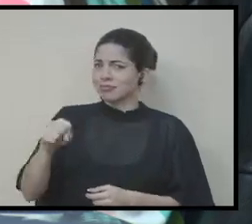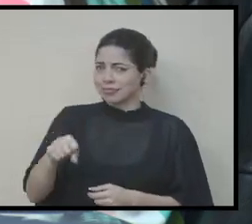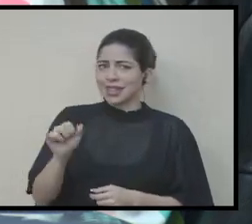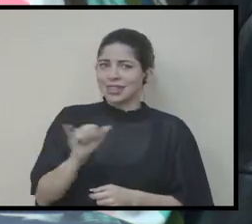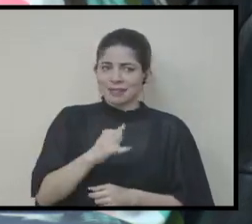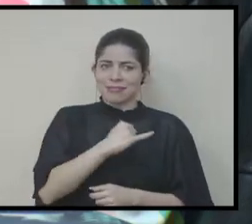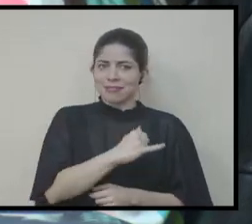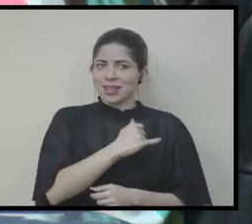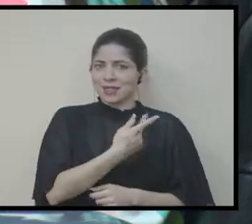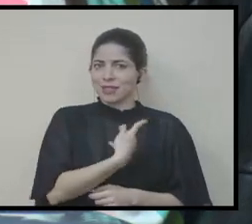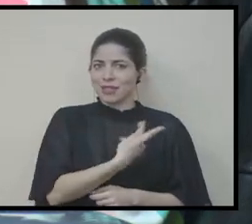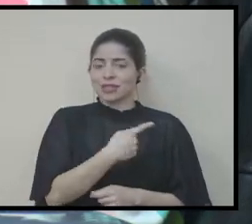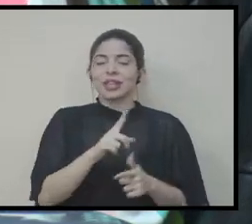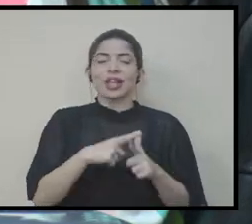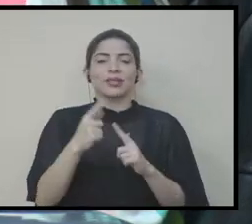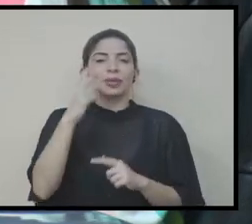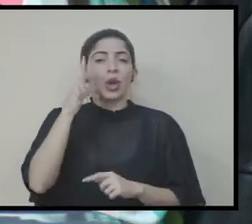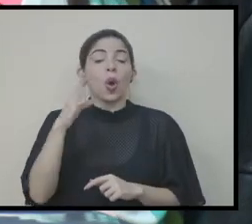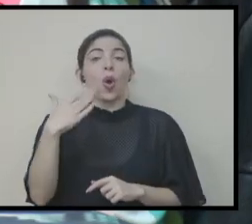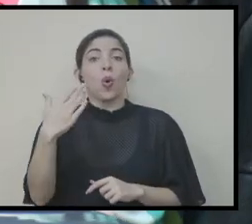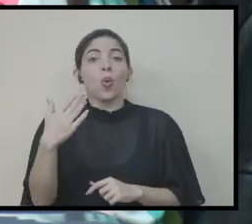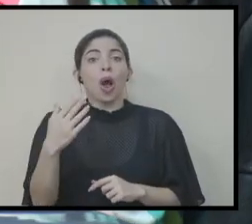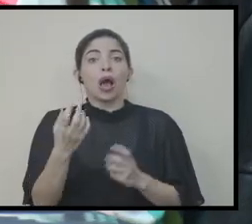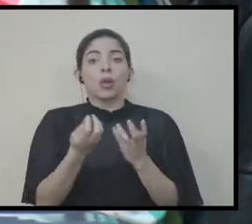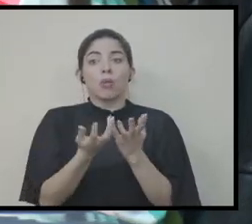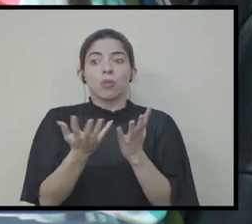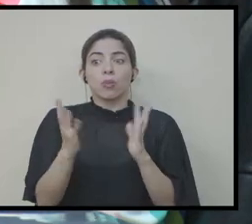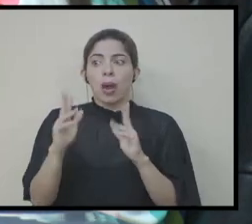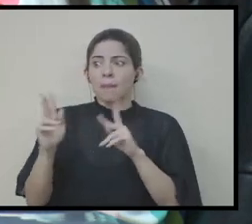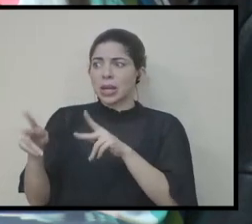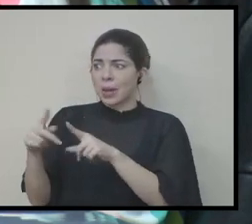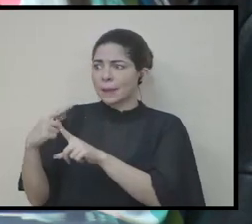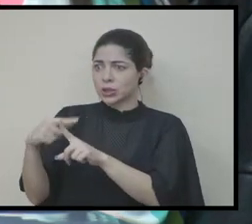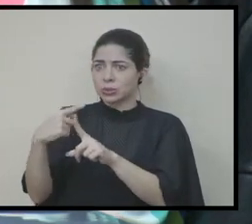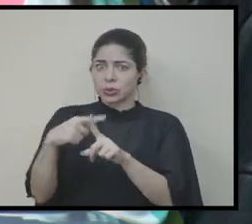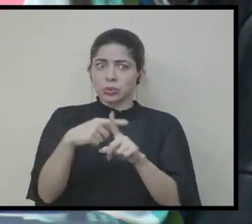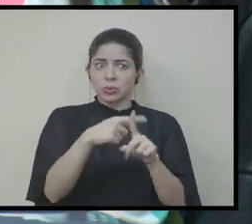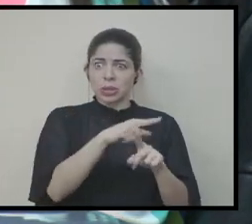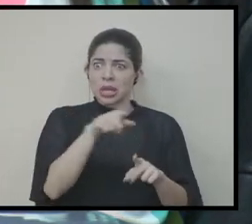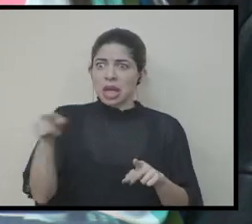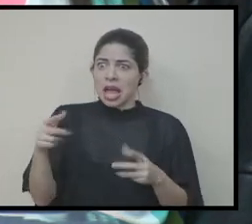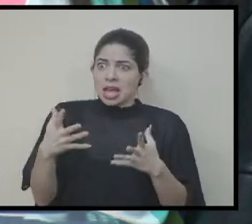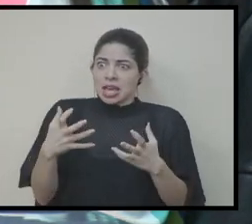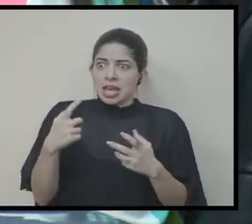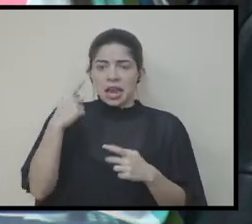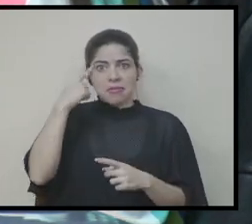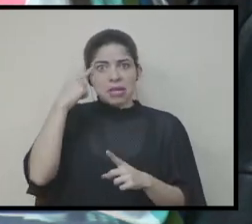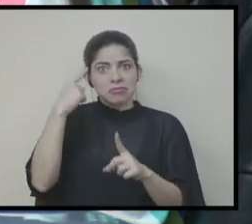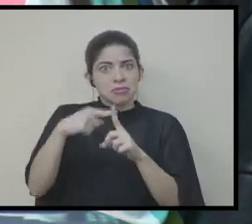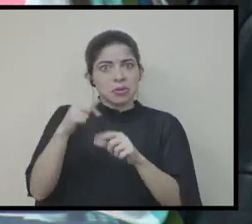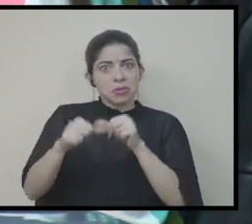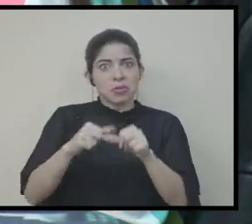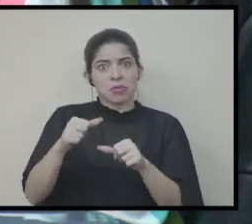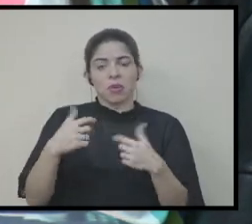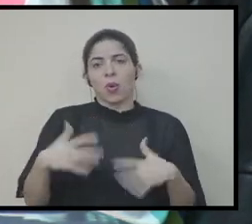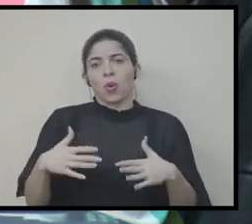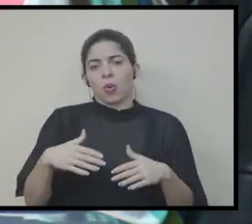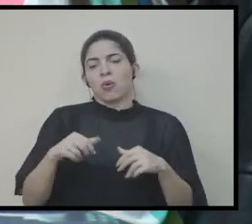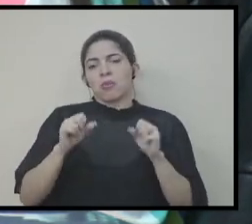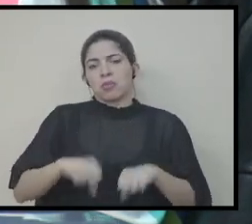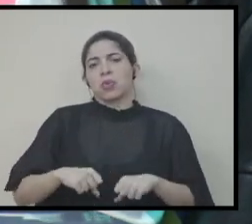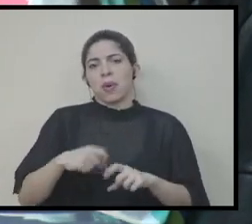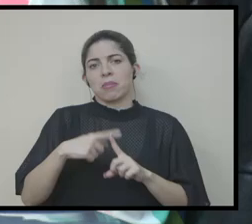efectivamente. Entonces yo creo que también cuando nos vamos rodeando de gente positiva, de gente que queremos salir adelante, yo creo que las cosas van